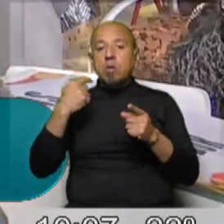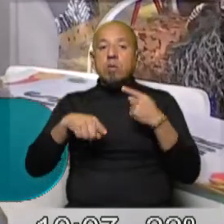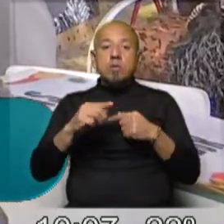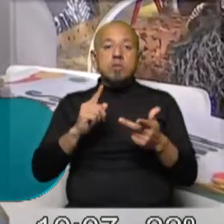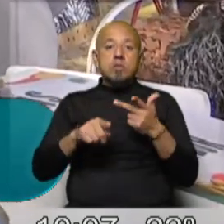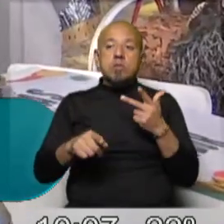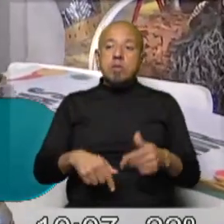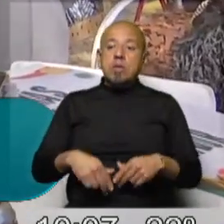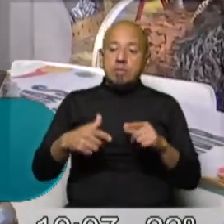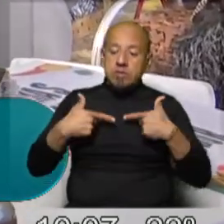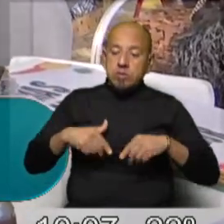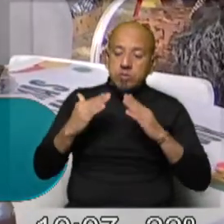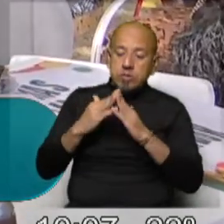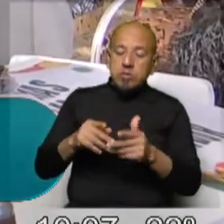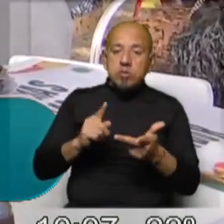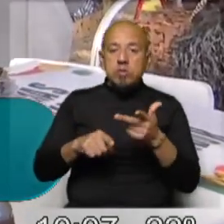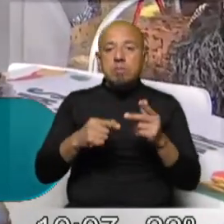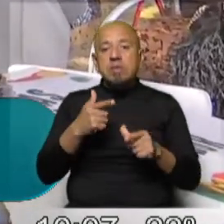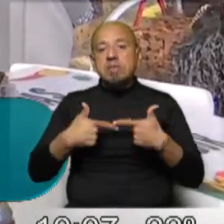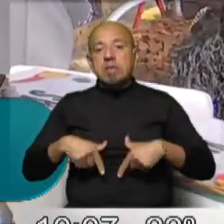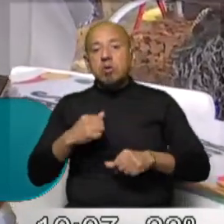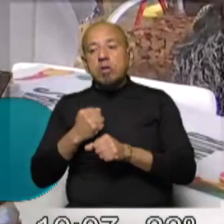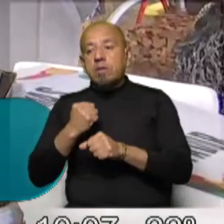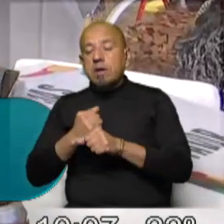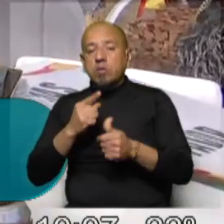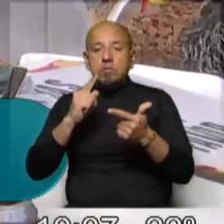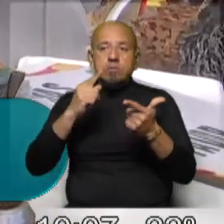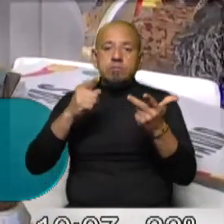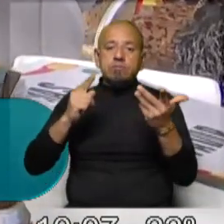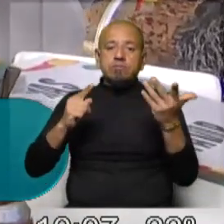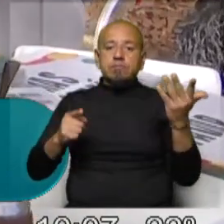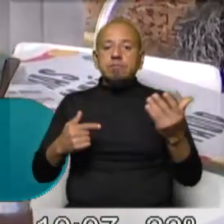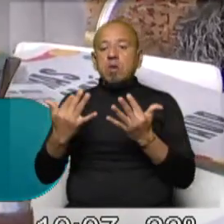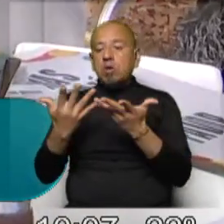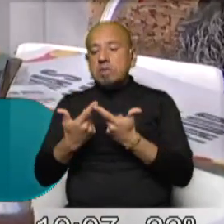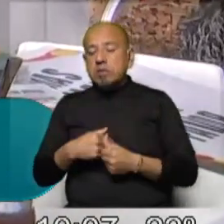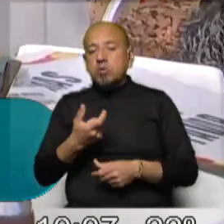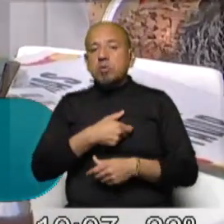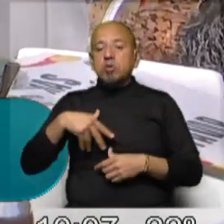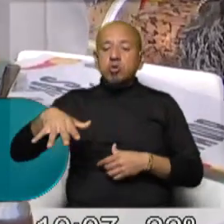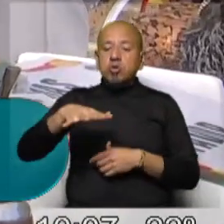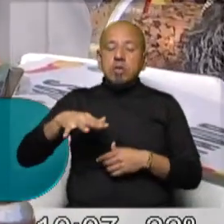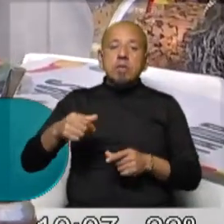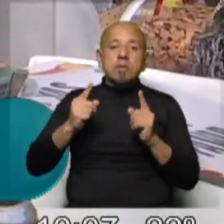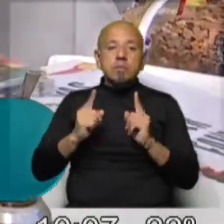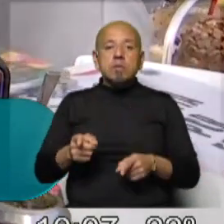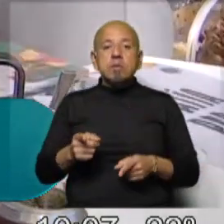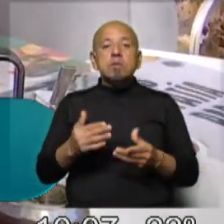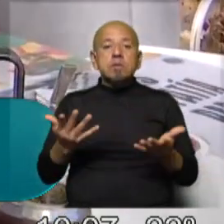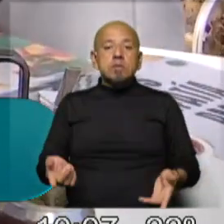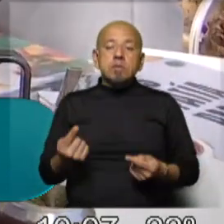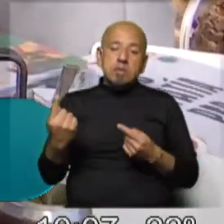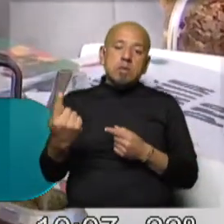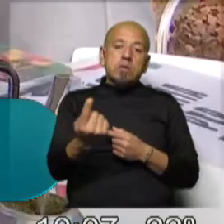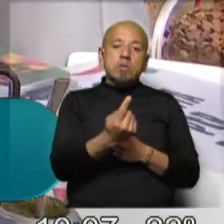al Ministerio de Vivienda, al Ministerio de Trabajo, necesitamos a todas las organizaciones de sociedad civil y a cada uno de todas las personas que